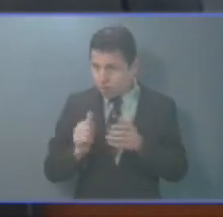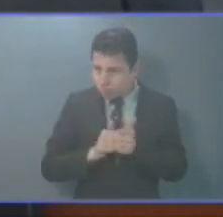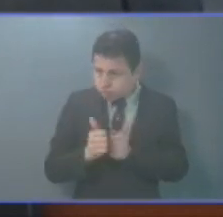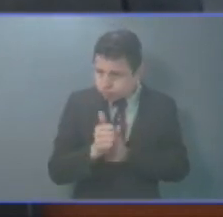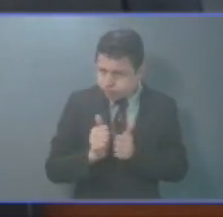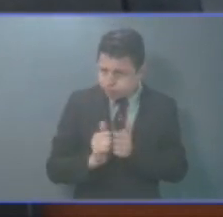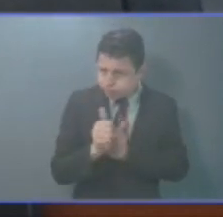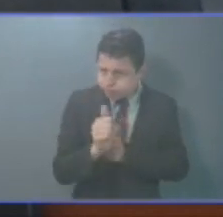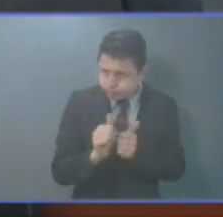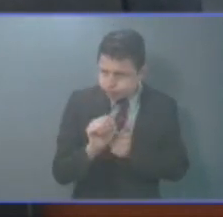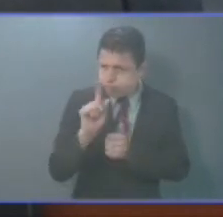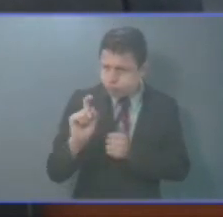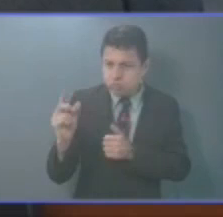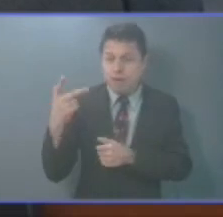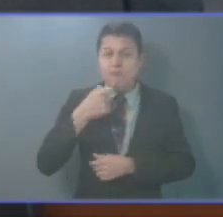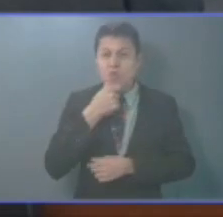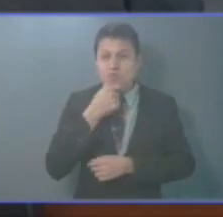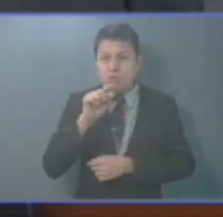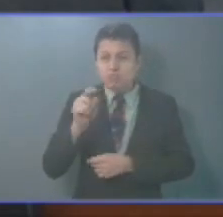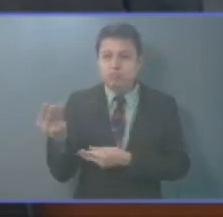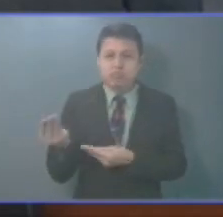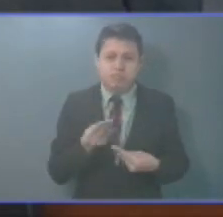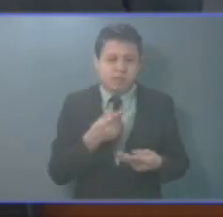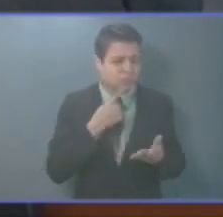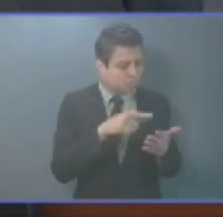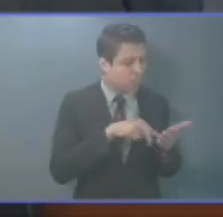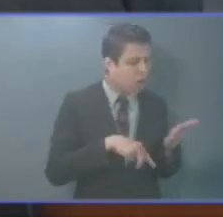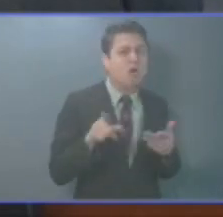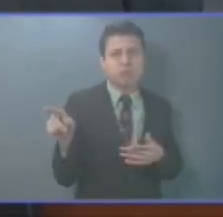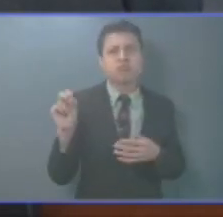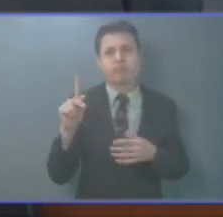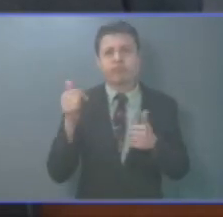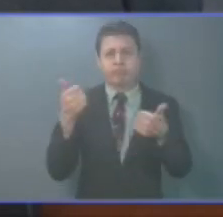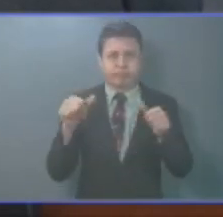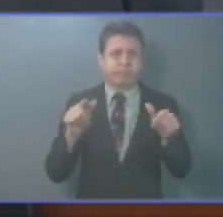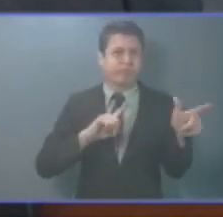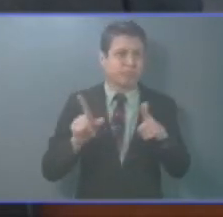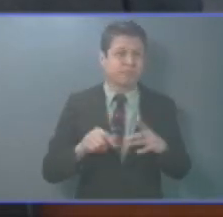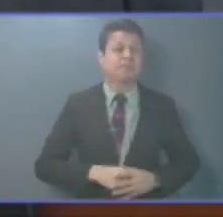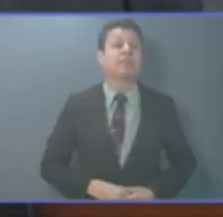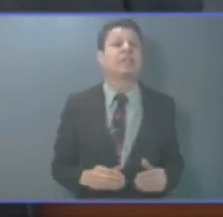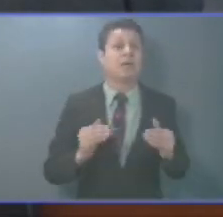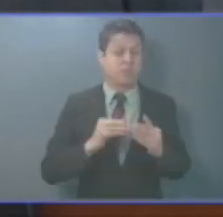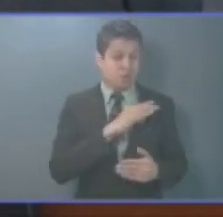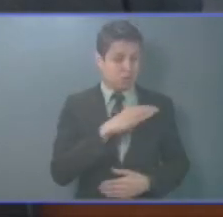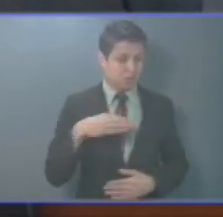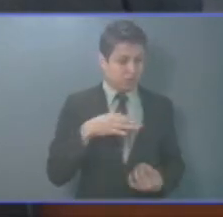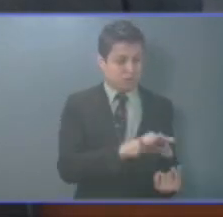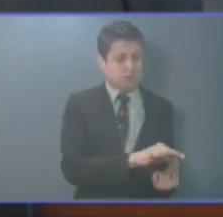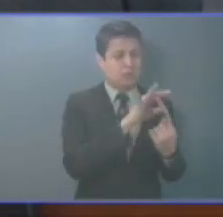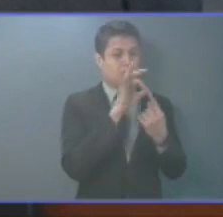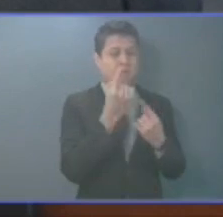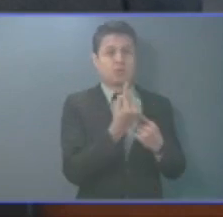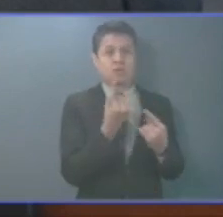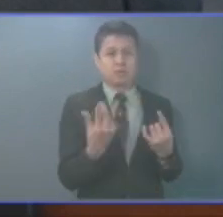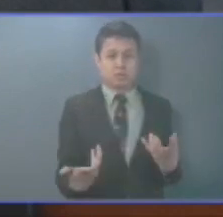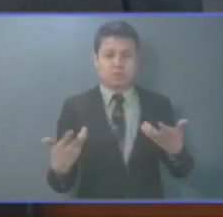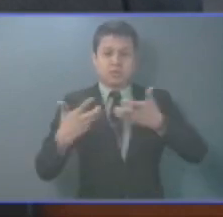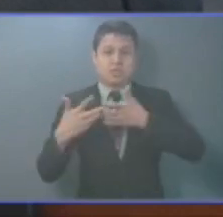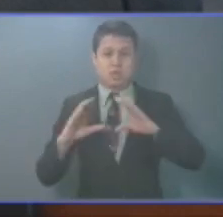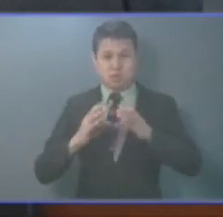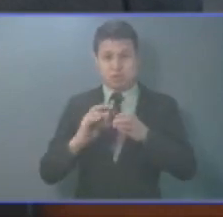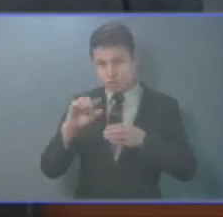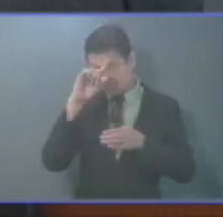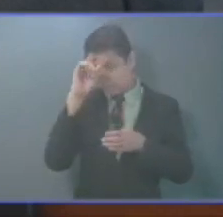personas con discapacidad. O. Nombrar de entre sus integrantes a las comisiones o grupos de trabajo